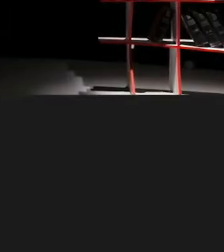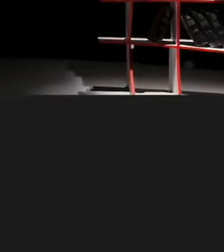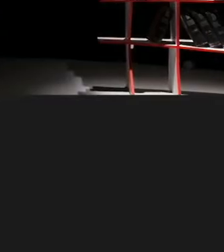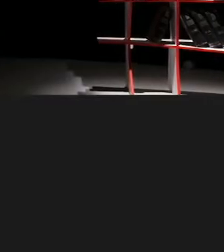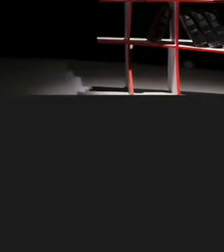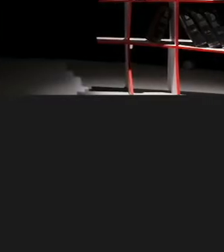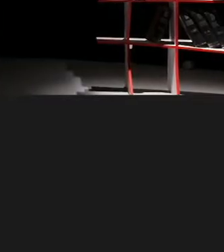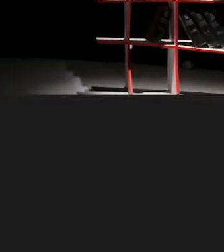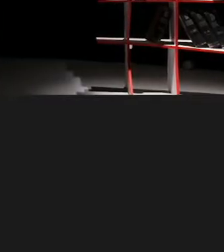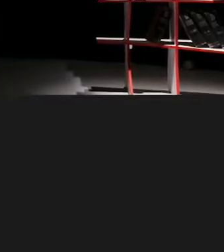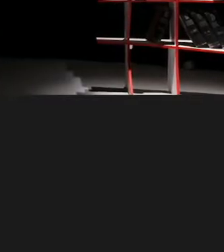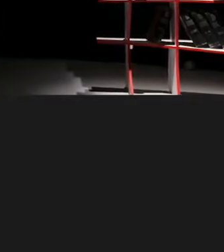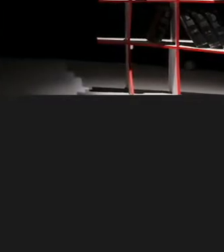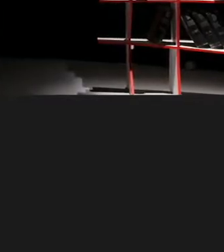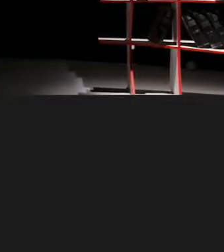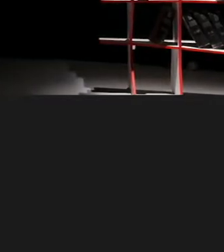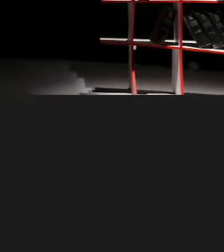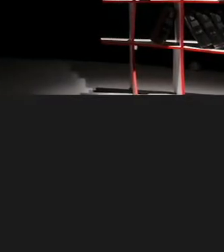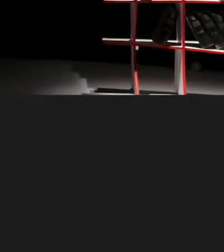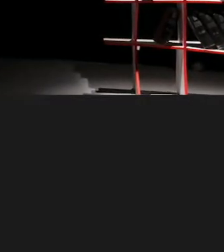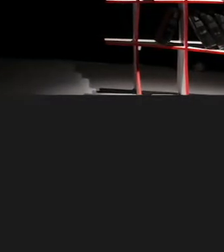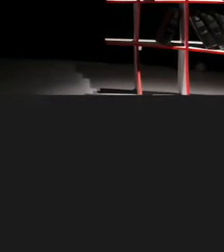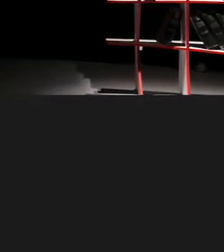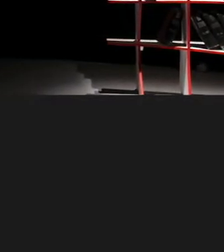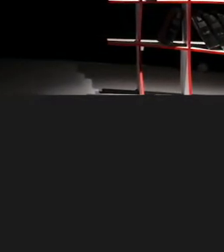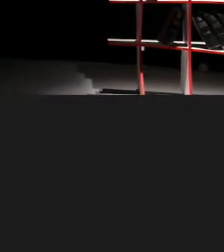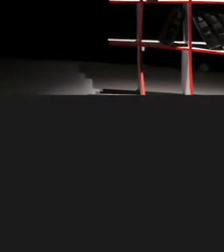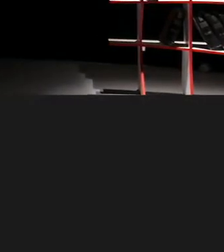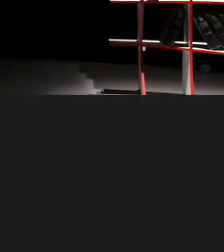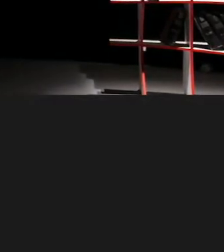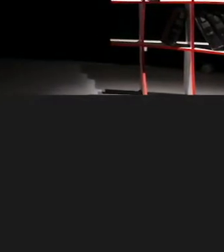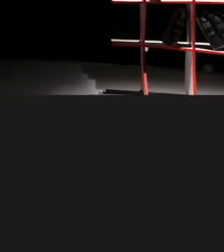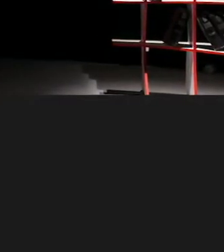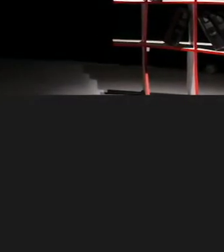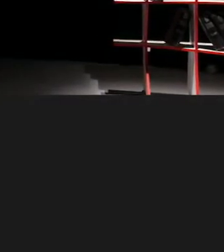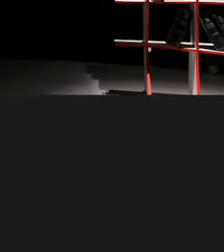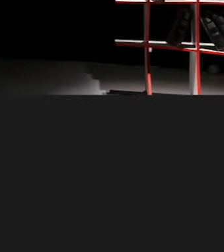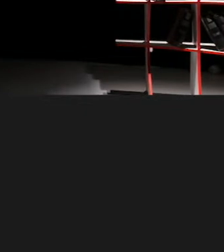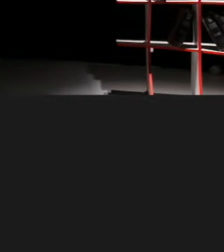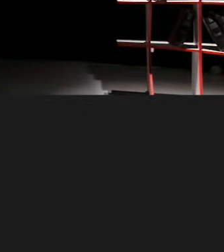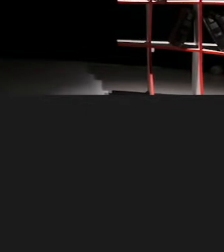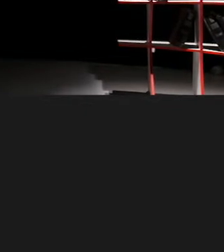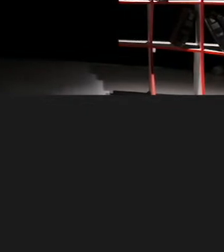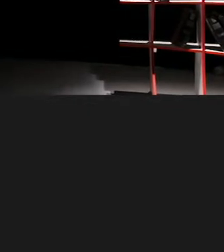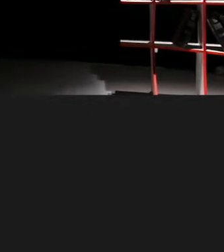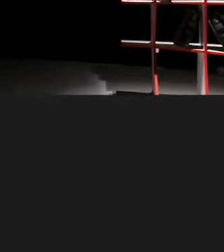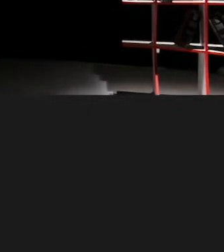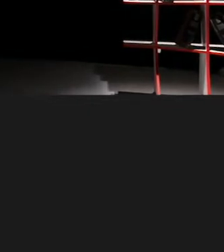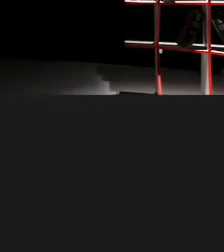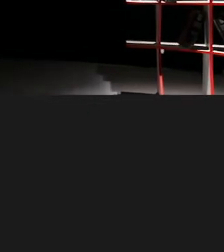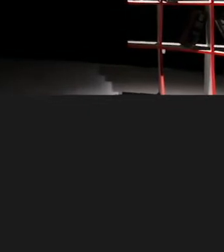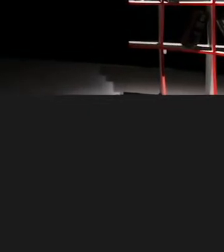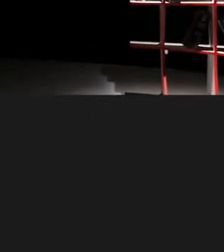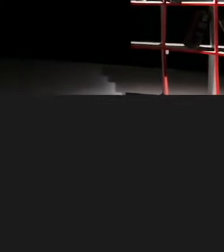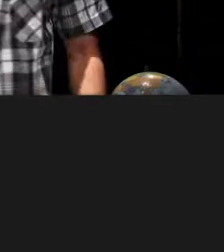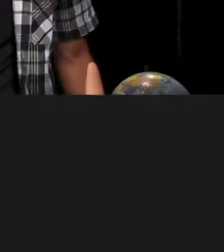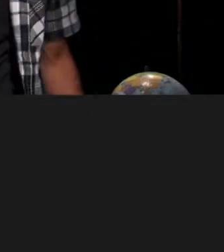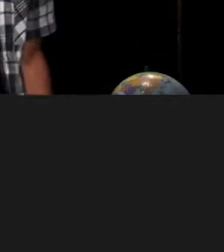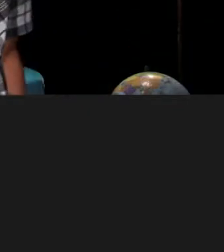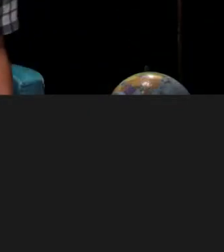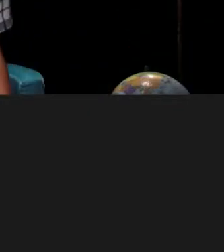no conseguía con sus argumentos hacerles cambiar de actitud. Así que decidió que había que conseguirlo con la